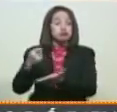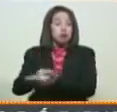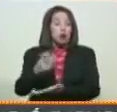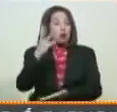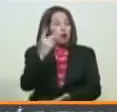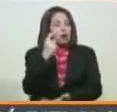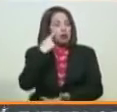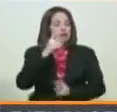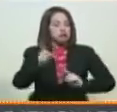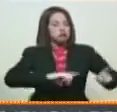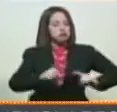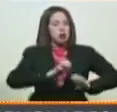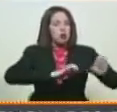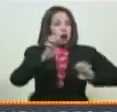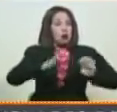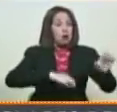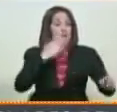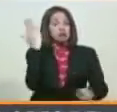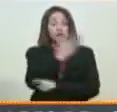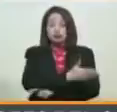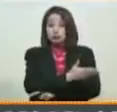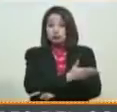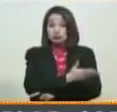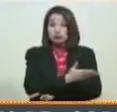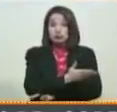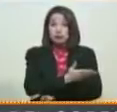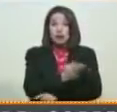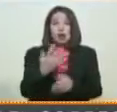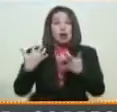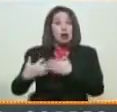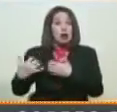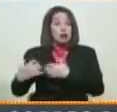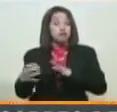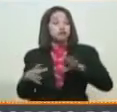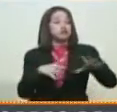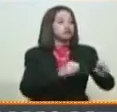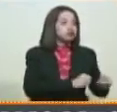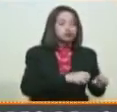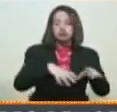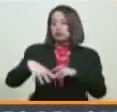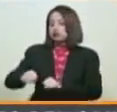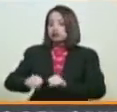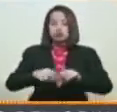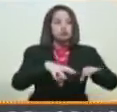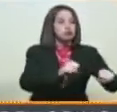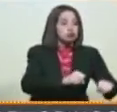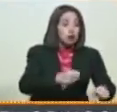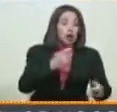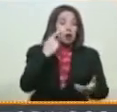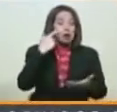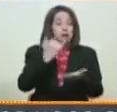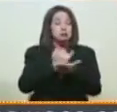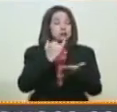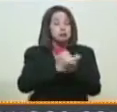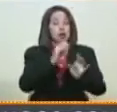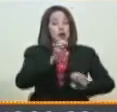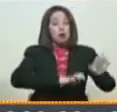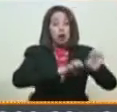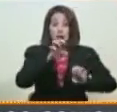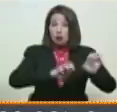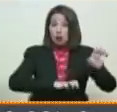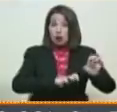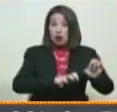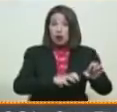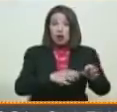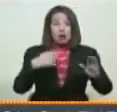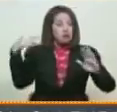que sobre esos hay una medida de la SUNDE de ocupación temporal, quiere decir que allí se van a